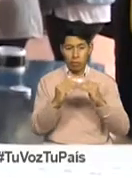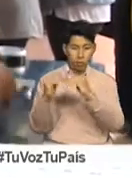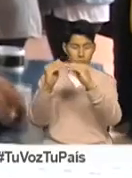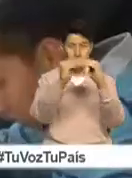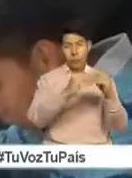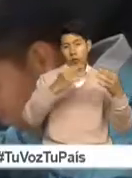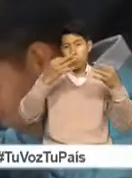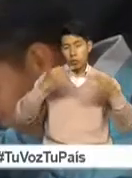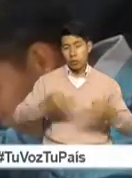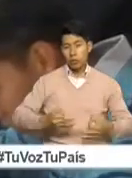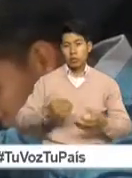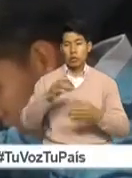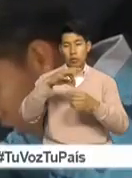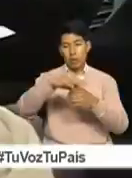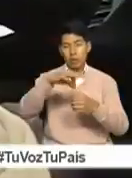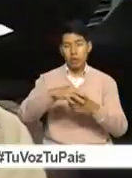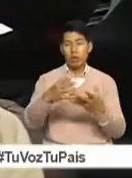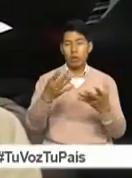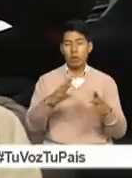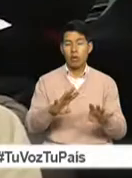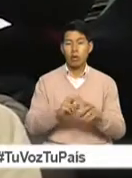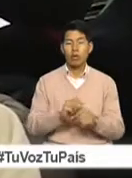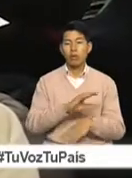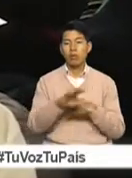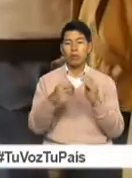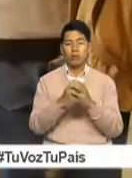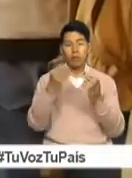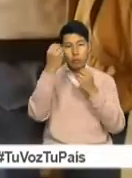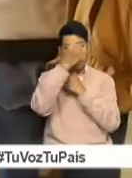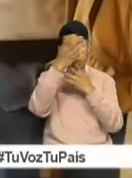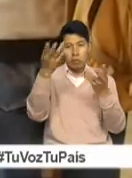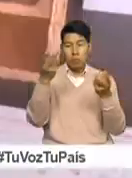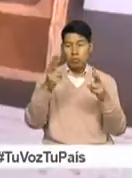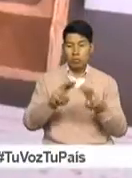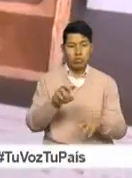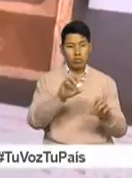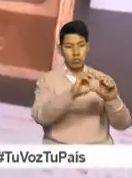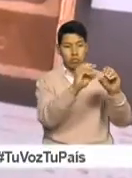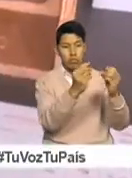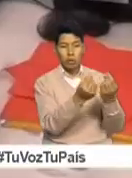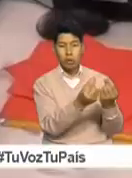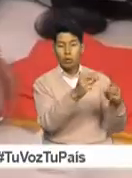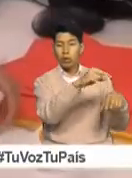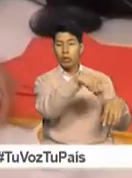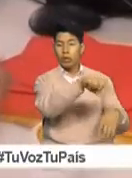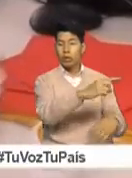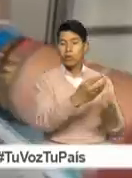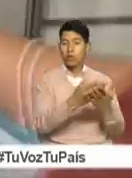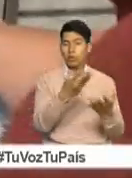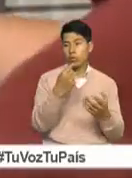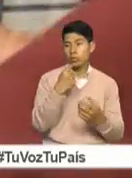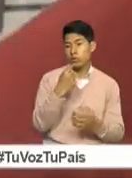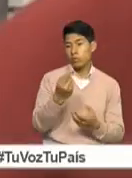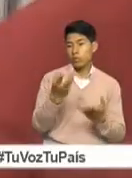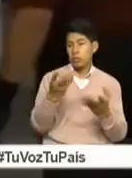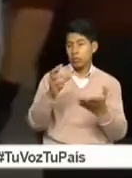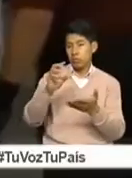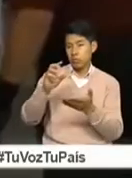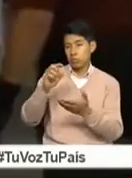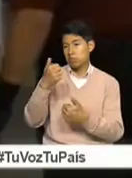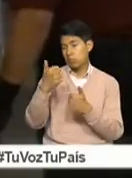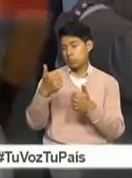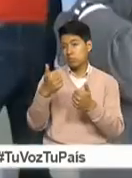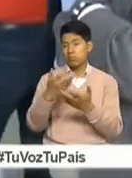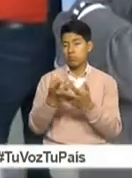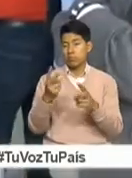electoral además en el informe el organismo criticó el clima electoral en el documento se afirma que hubo ataques al